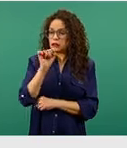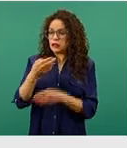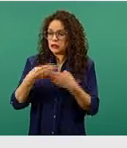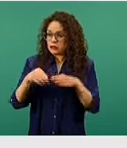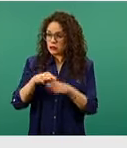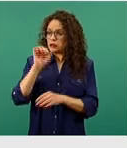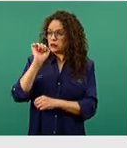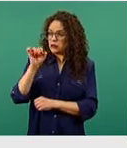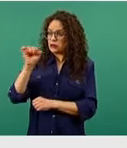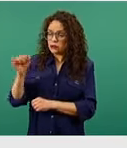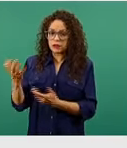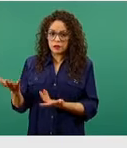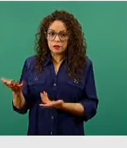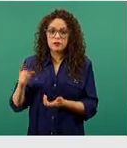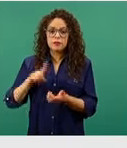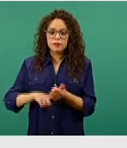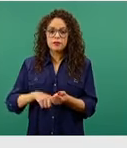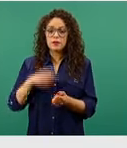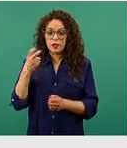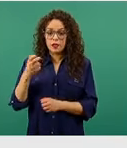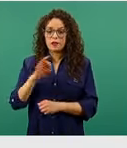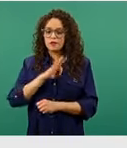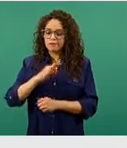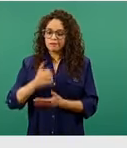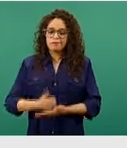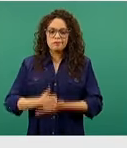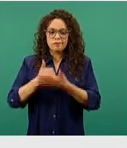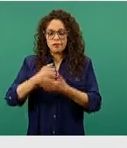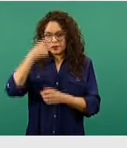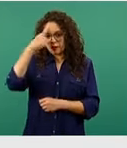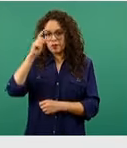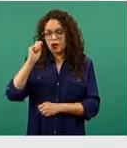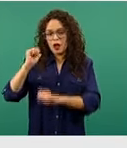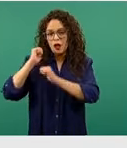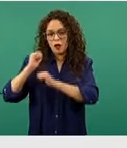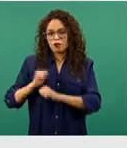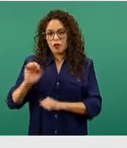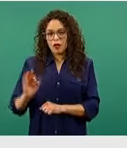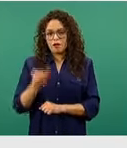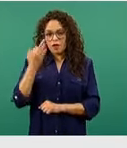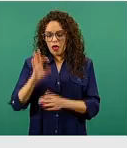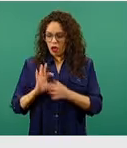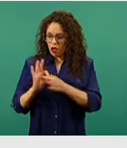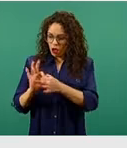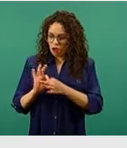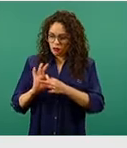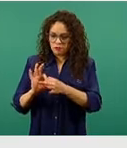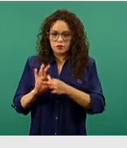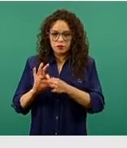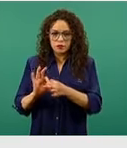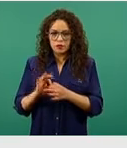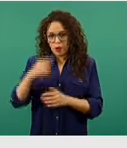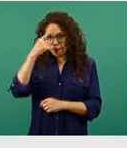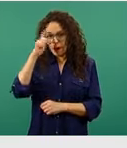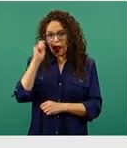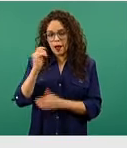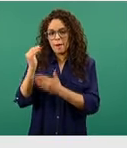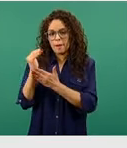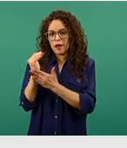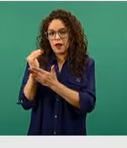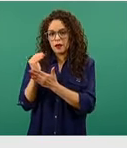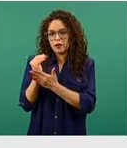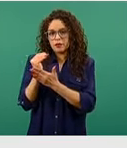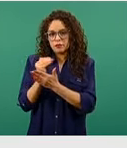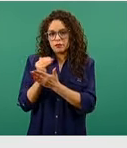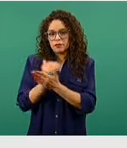municipales, nos han permitido colaborar con las autoridades federales, desde luego, para que tengamos cada vez menos casos, avanzar con